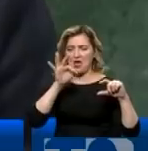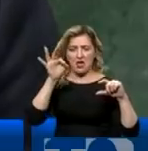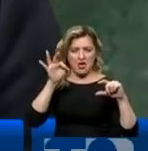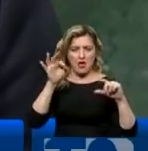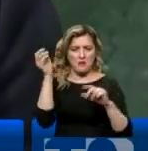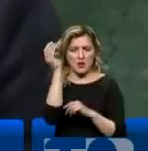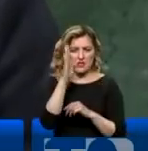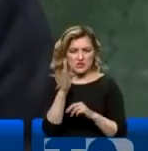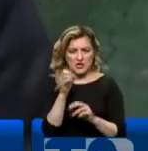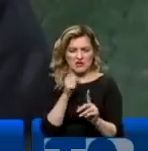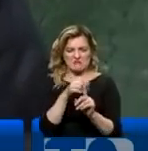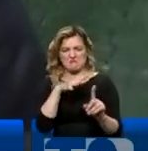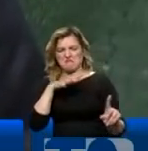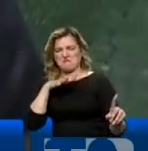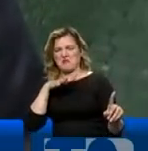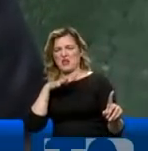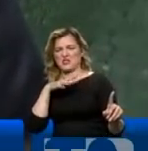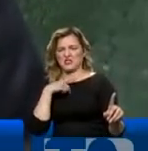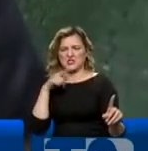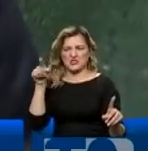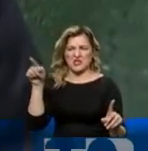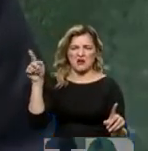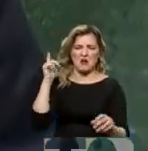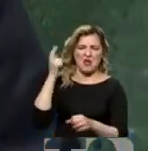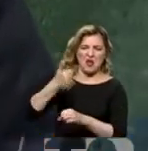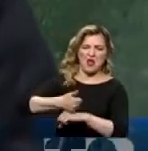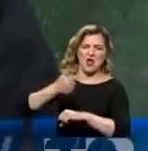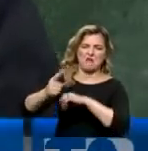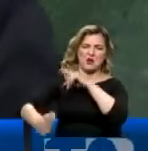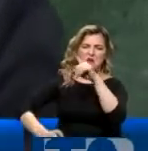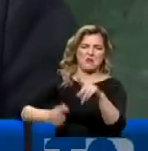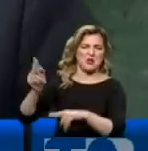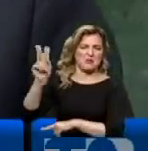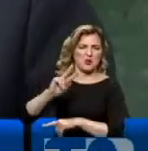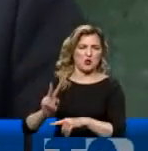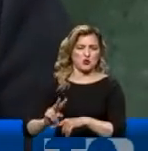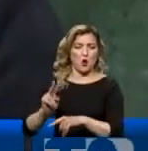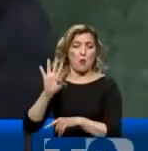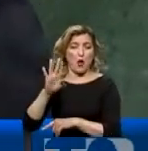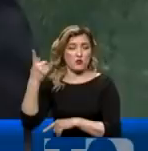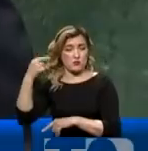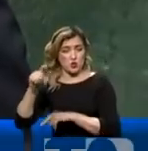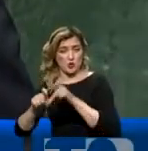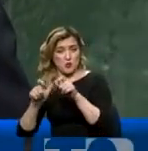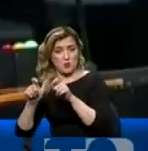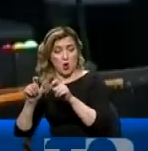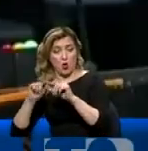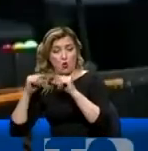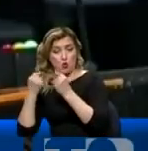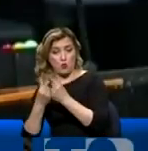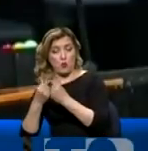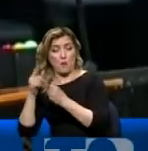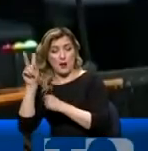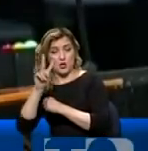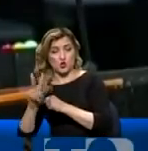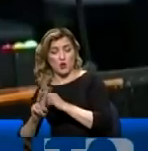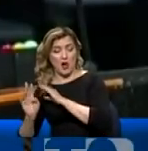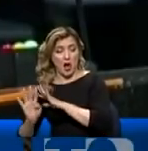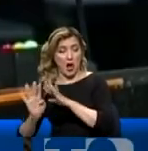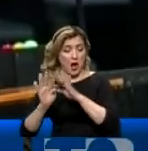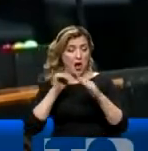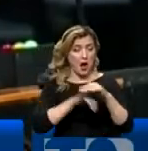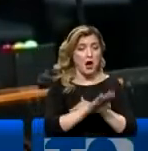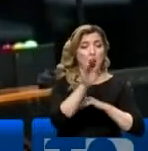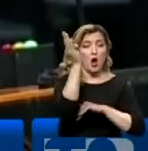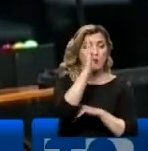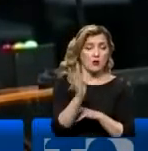el impacto de la dictadura venezolana. De los más de 4 millones que huyeron del país, una parte emigró para Brasil. Afirmó que hoy unos